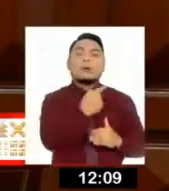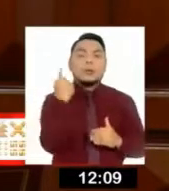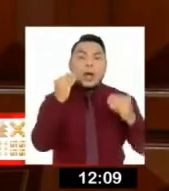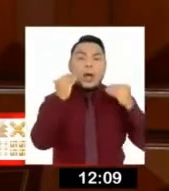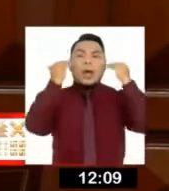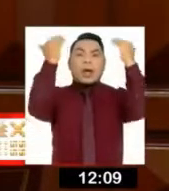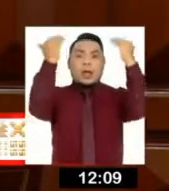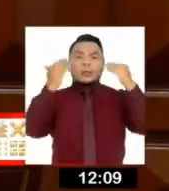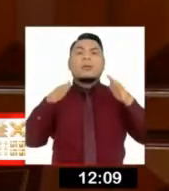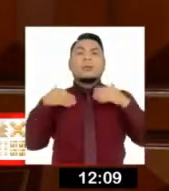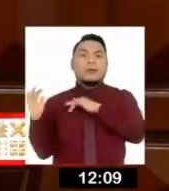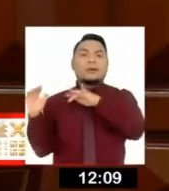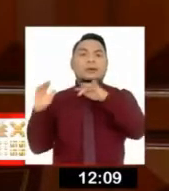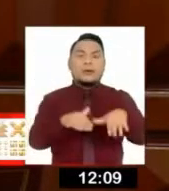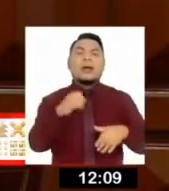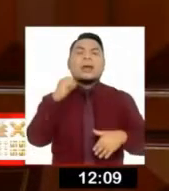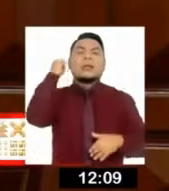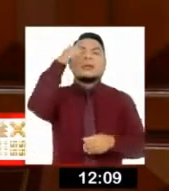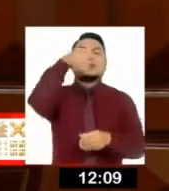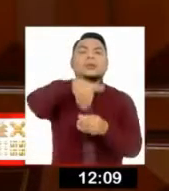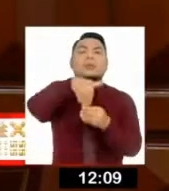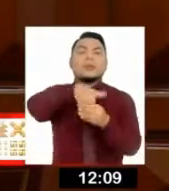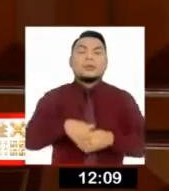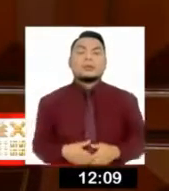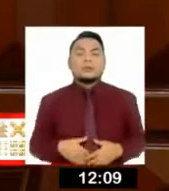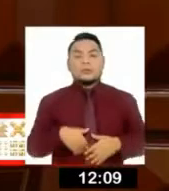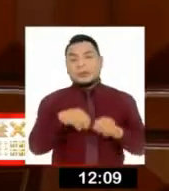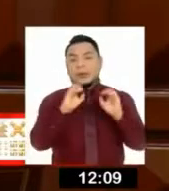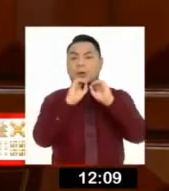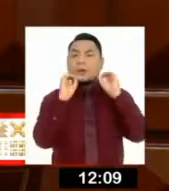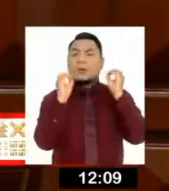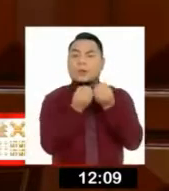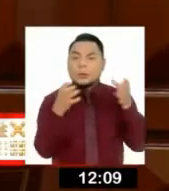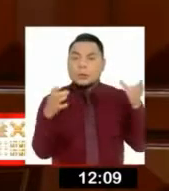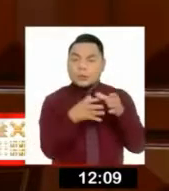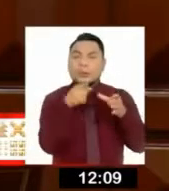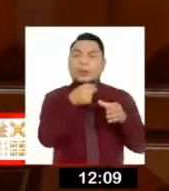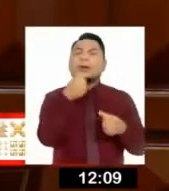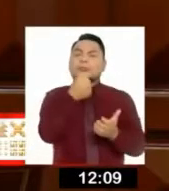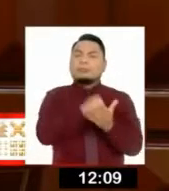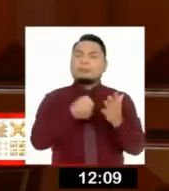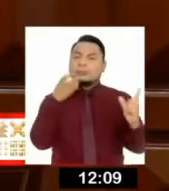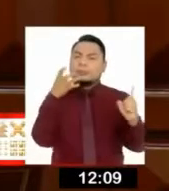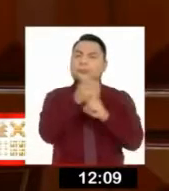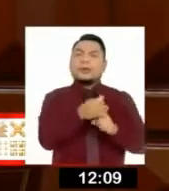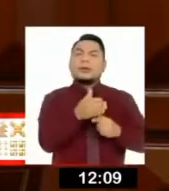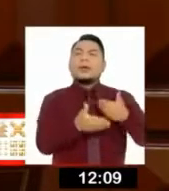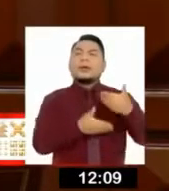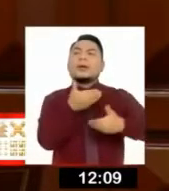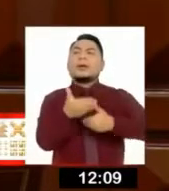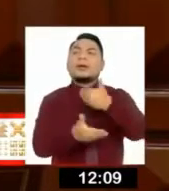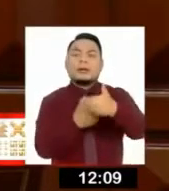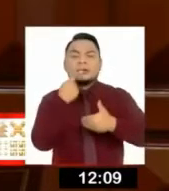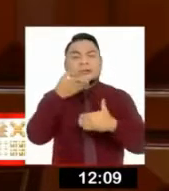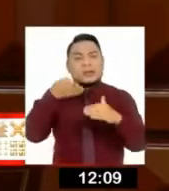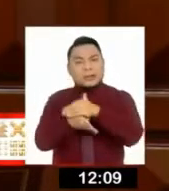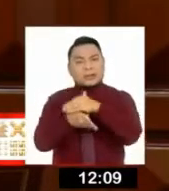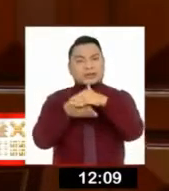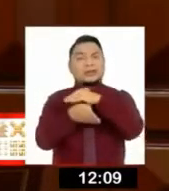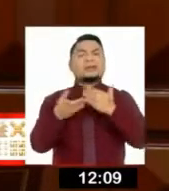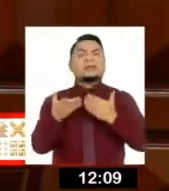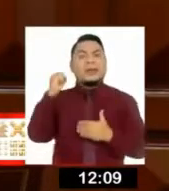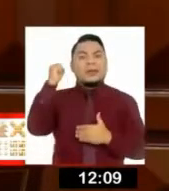el derecho al voto. La organización popular logró avances en el acceso a los